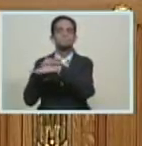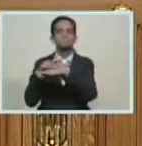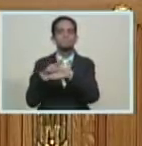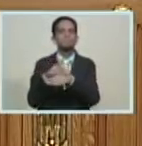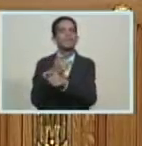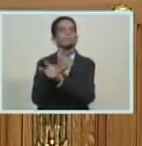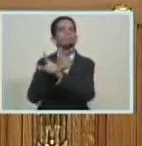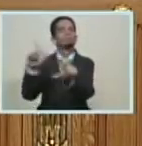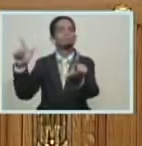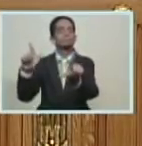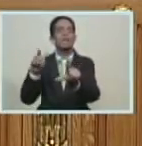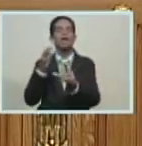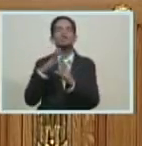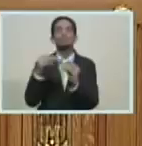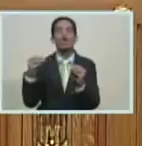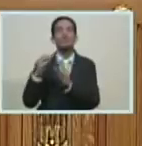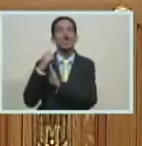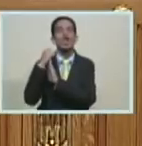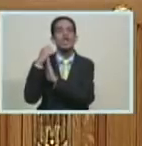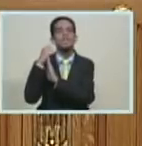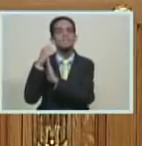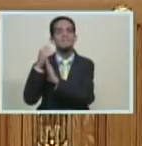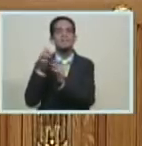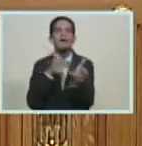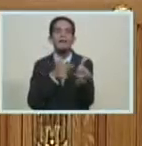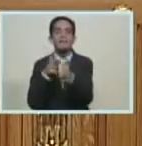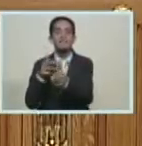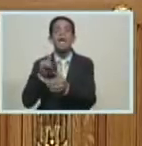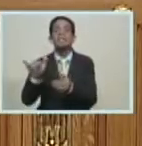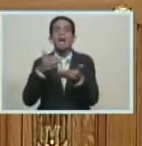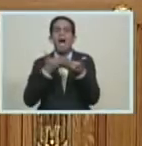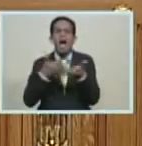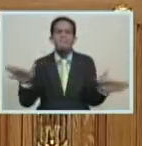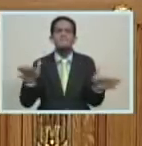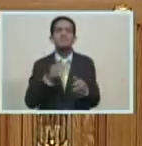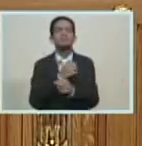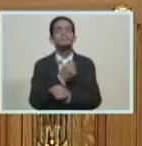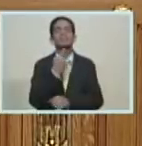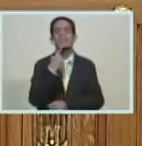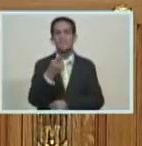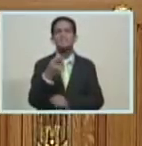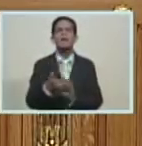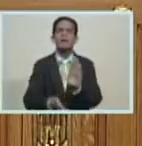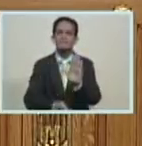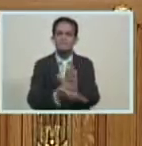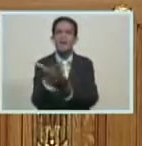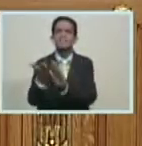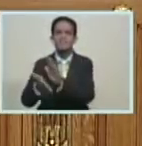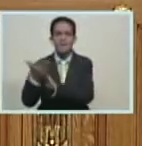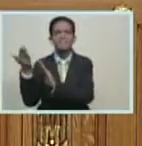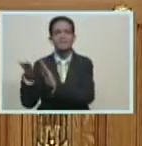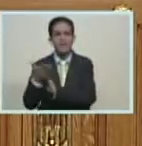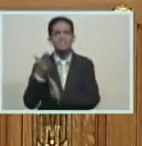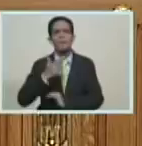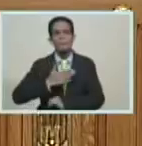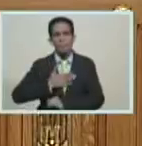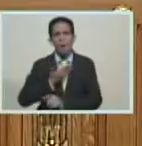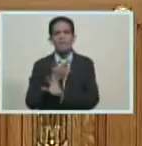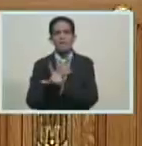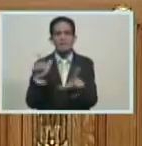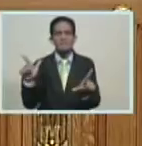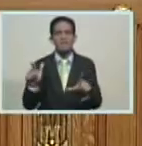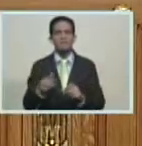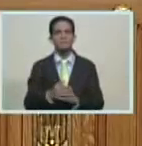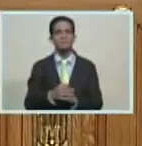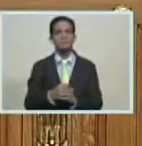armados, para todos los líderes, abrió las cárceles y los soltó y le dijo a la calle hacer política. Y la izquierda de entonces, tanto